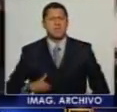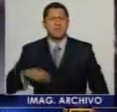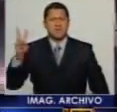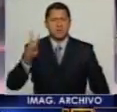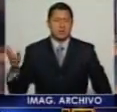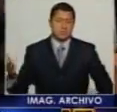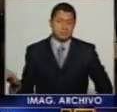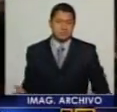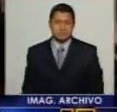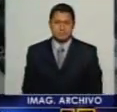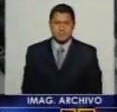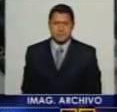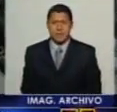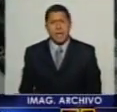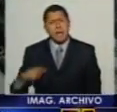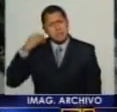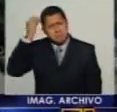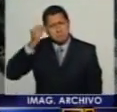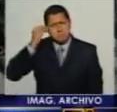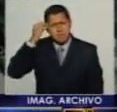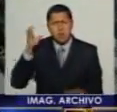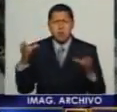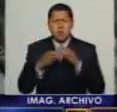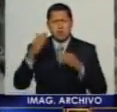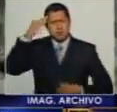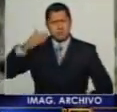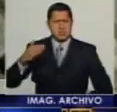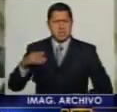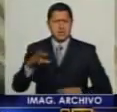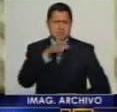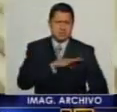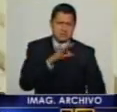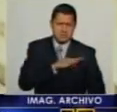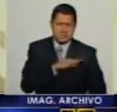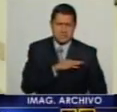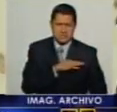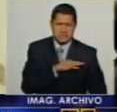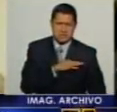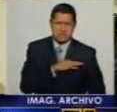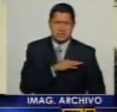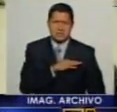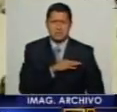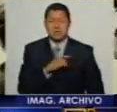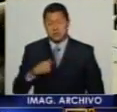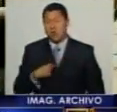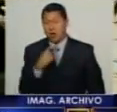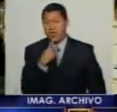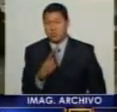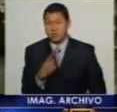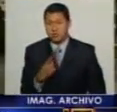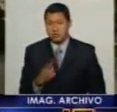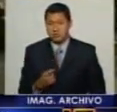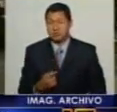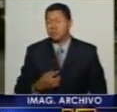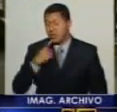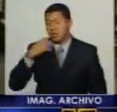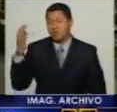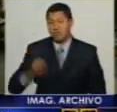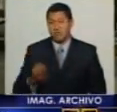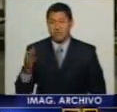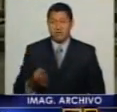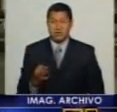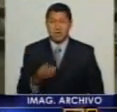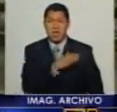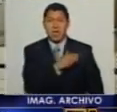Venezuela? Se había planteado una junta cívico-militar. Y en este caso, tengo que decir con toda sobriedad,